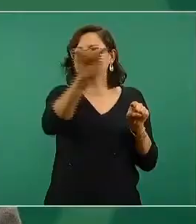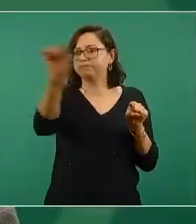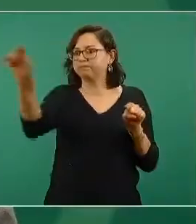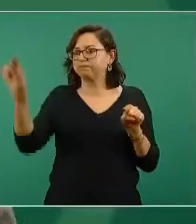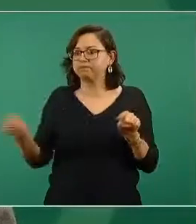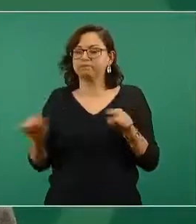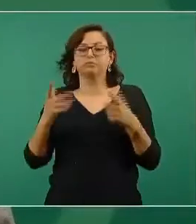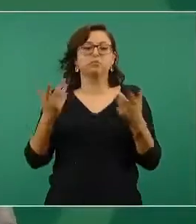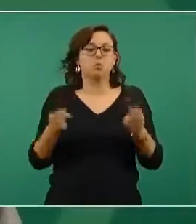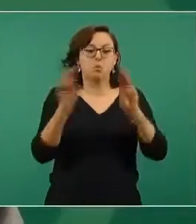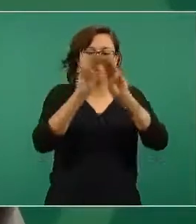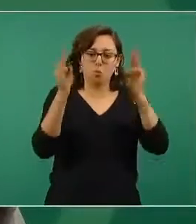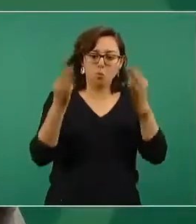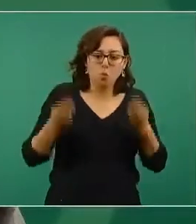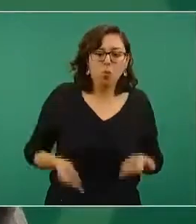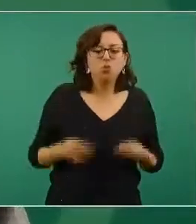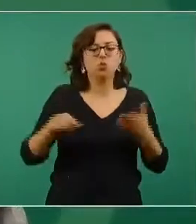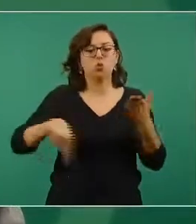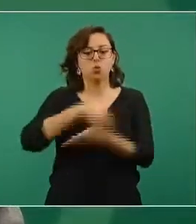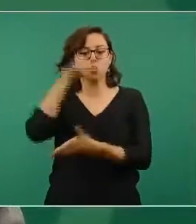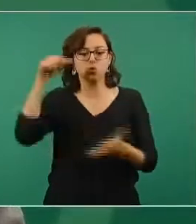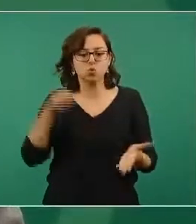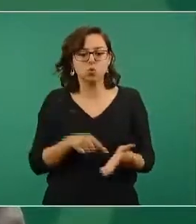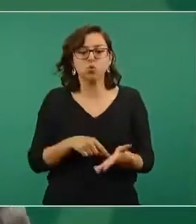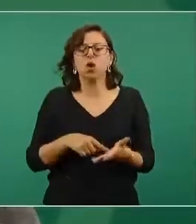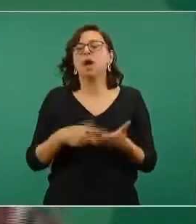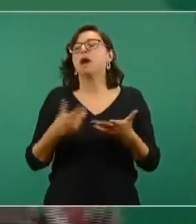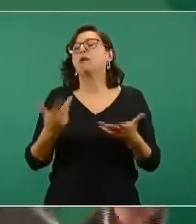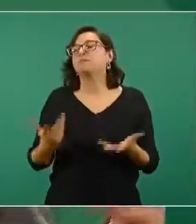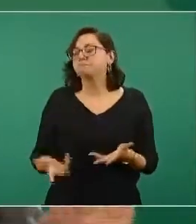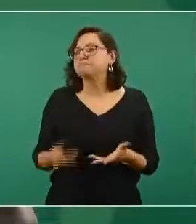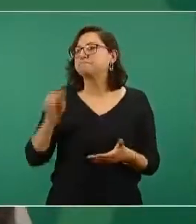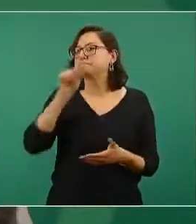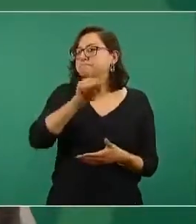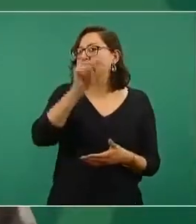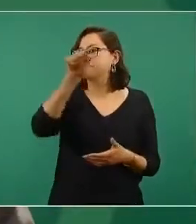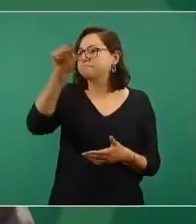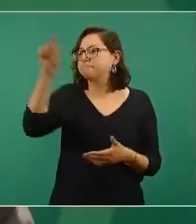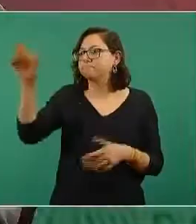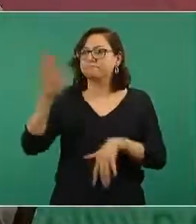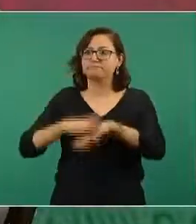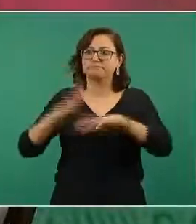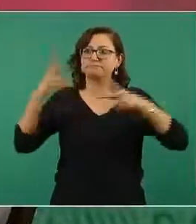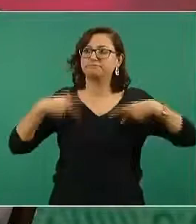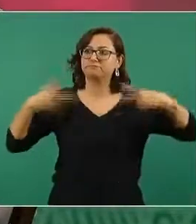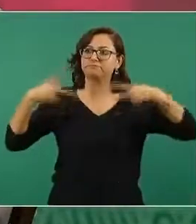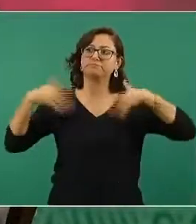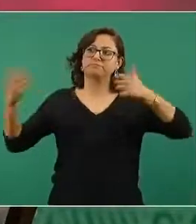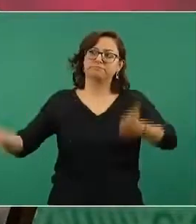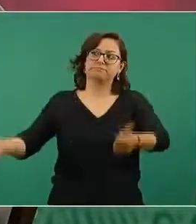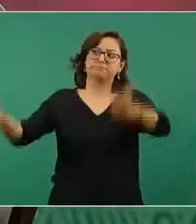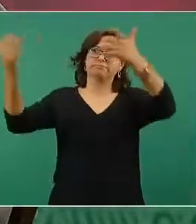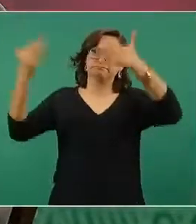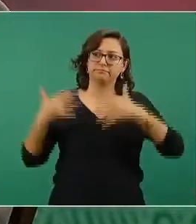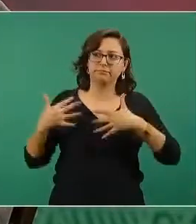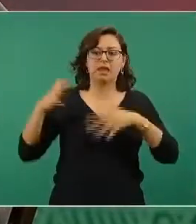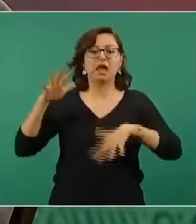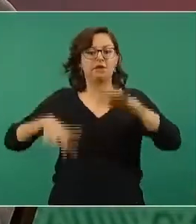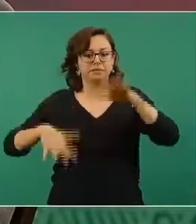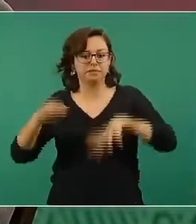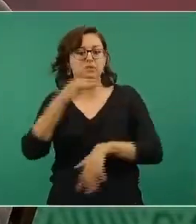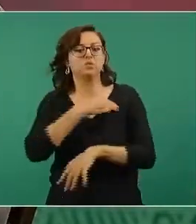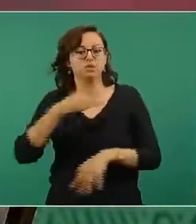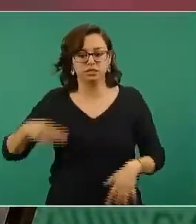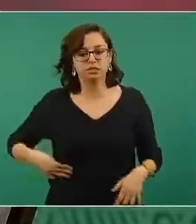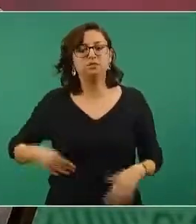de vacunación, en los sitios, cuando se tienen que expandir, hacer sitios masivos, se logra también colaboraciones, a veces también con los